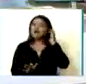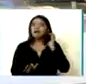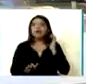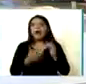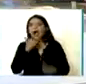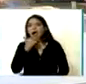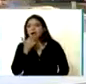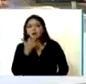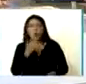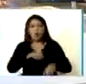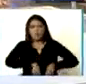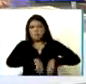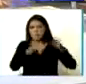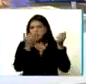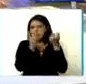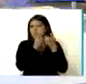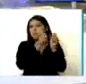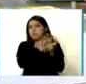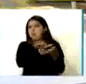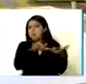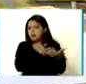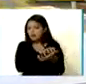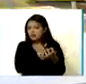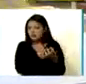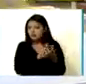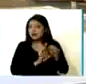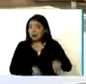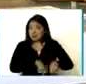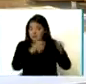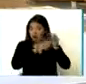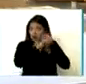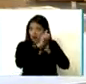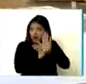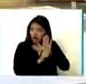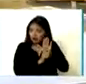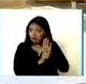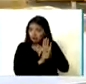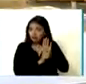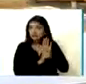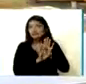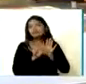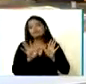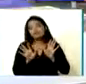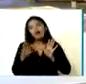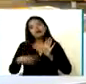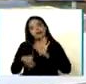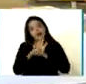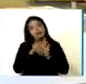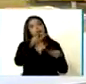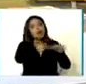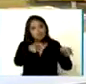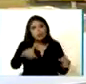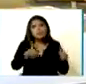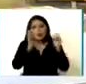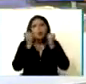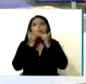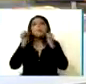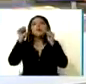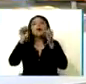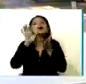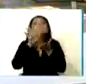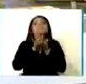cualquier norma fuera de la Constitución, porque está obviamente el legítimo derecho que tiene todo ciudadano a protestar, pero una protesta